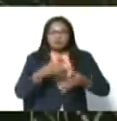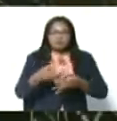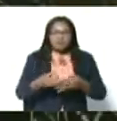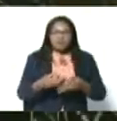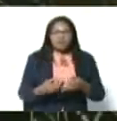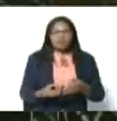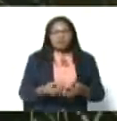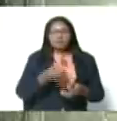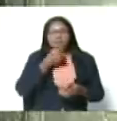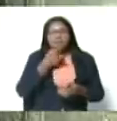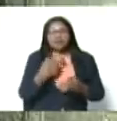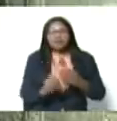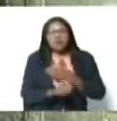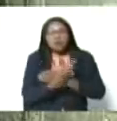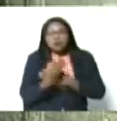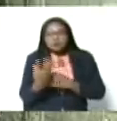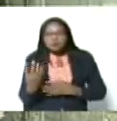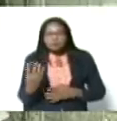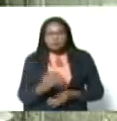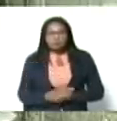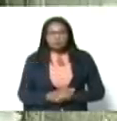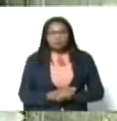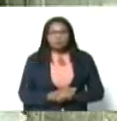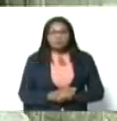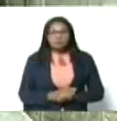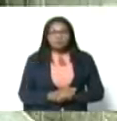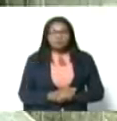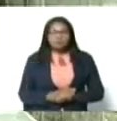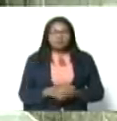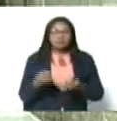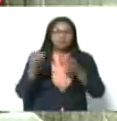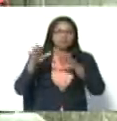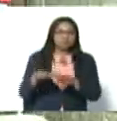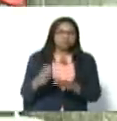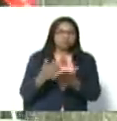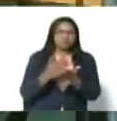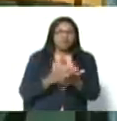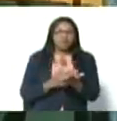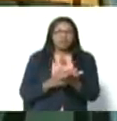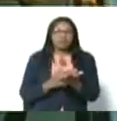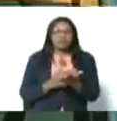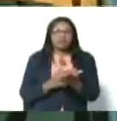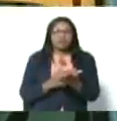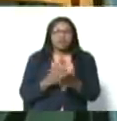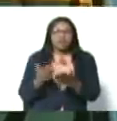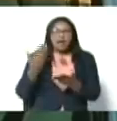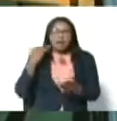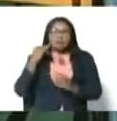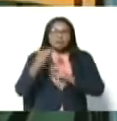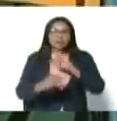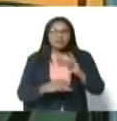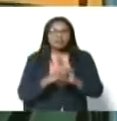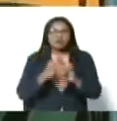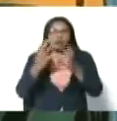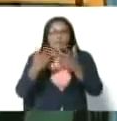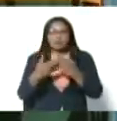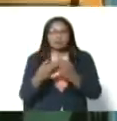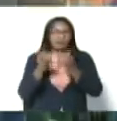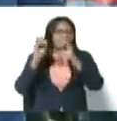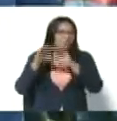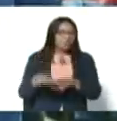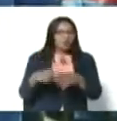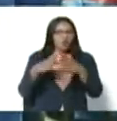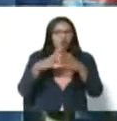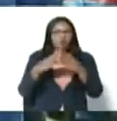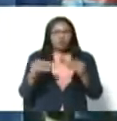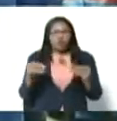Bellomonte, vamos a rehabilitar una obra que fue abandonada por una transnacional. Las transnacionales se fueron y abandonaron